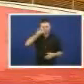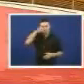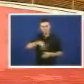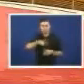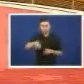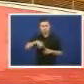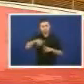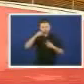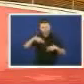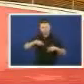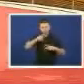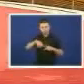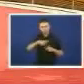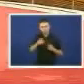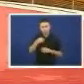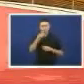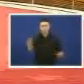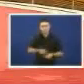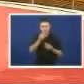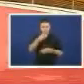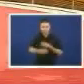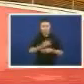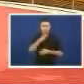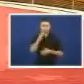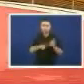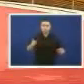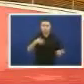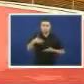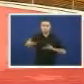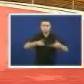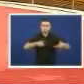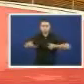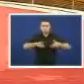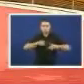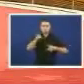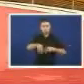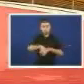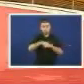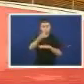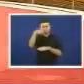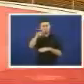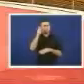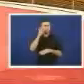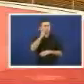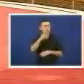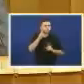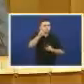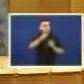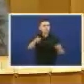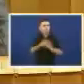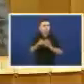porque a xente non o pide e non o demanda. E este goberno sabe escoitar e escoita con atención cando fala a xente.